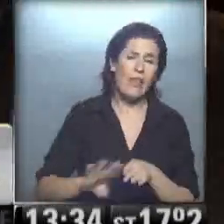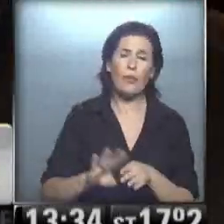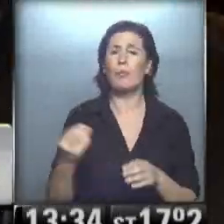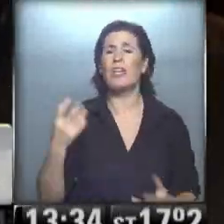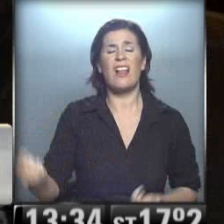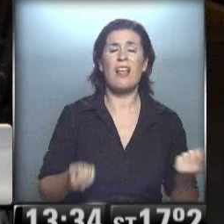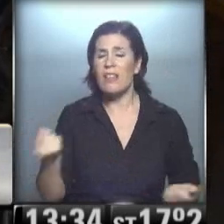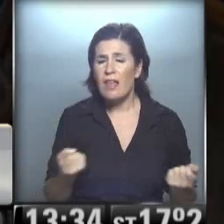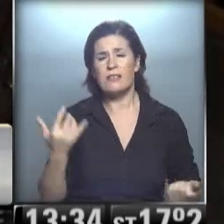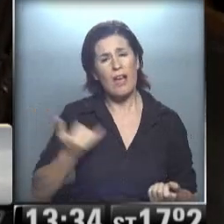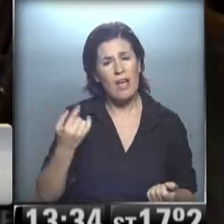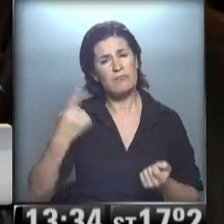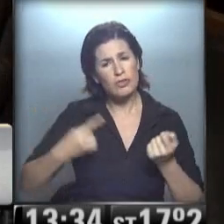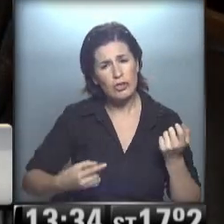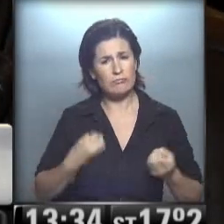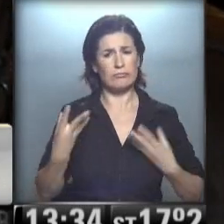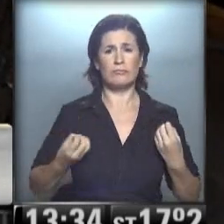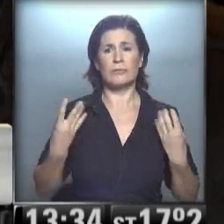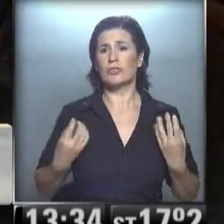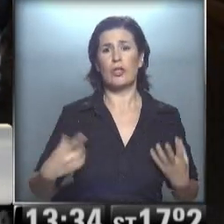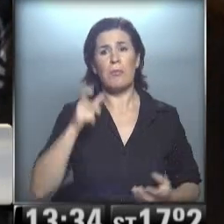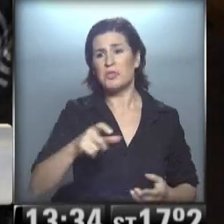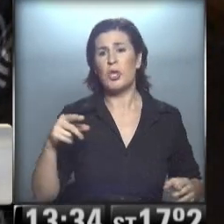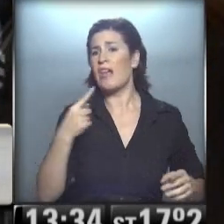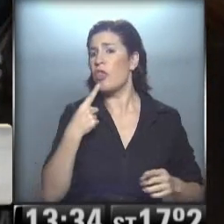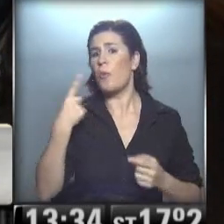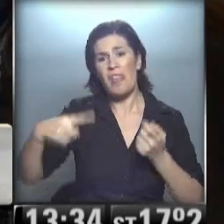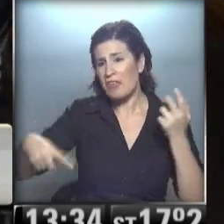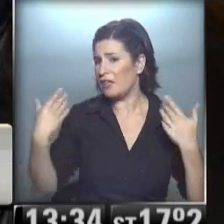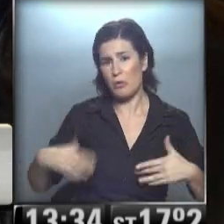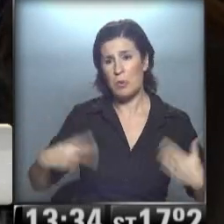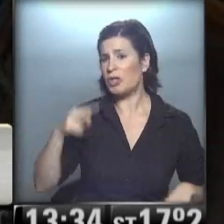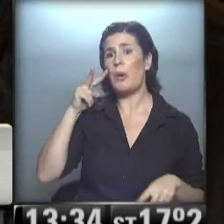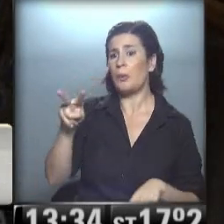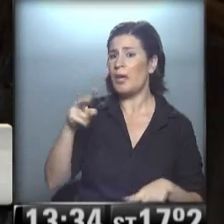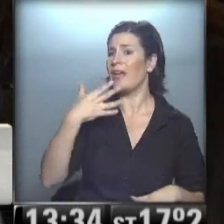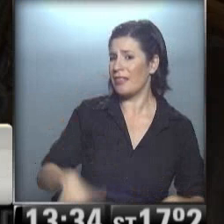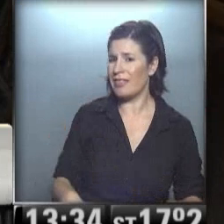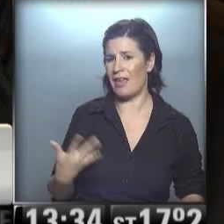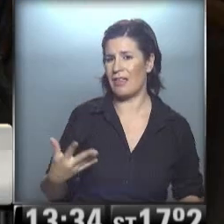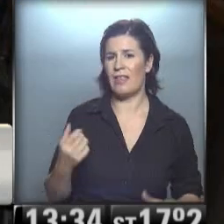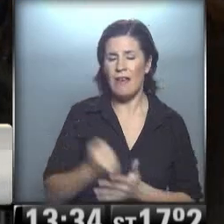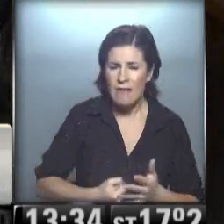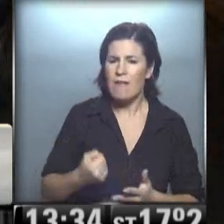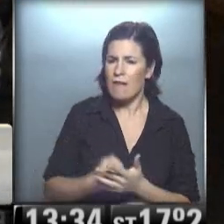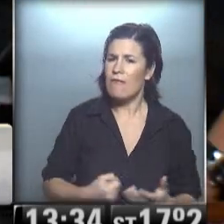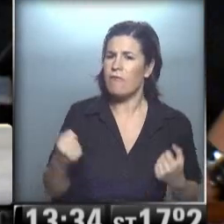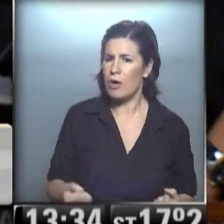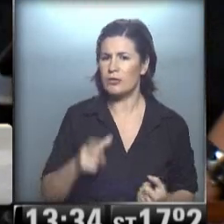expresión comprensible a todos los idiomas y realmente es un esfuerzo del que la